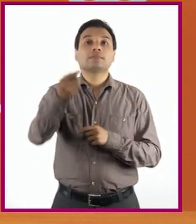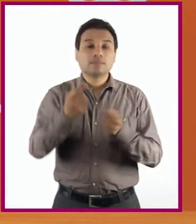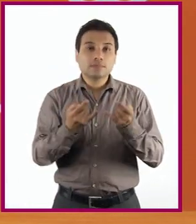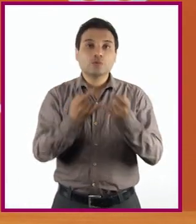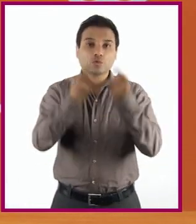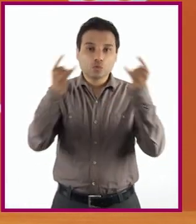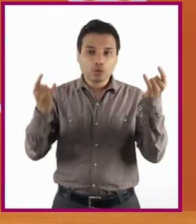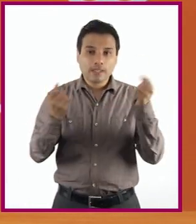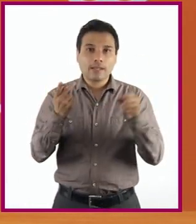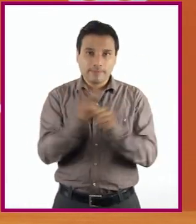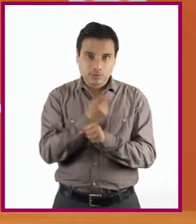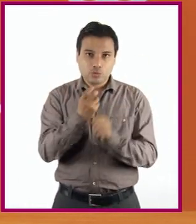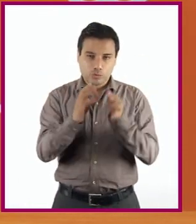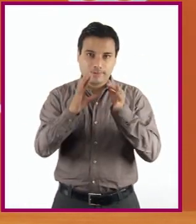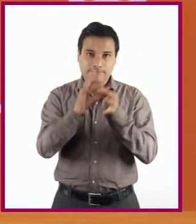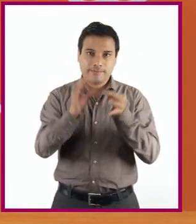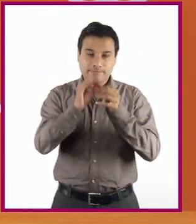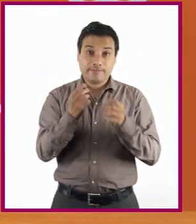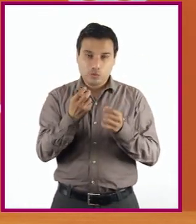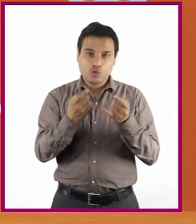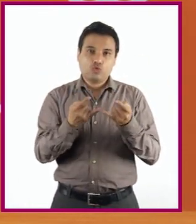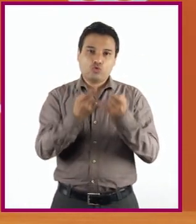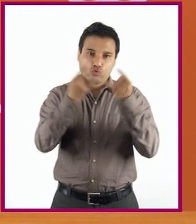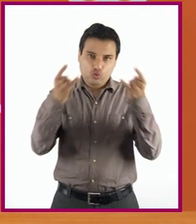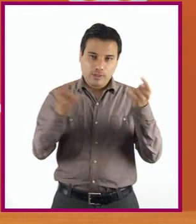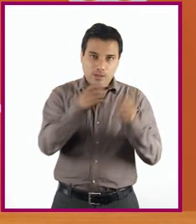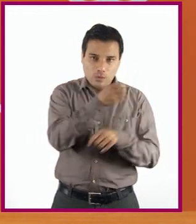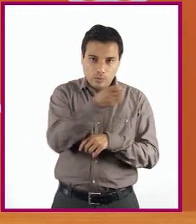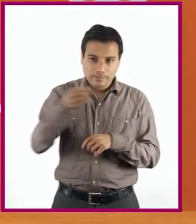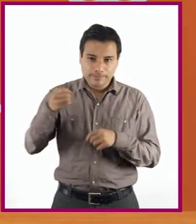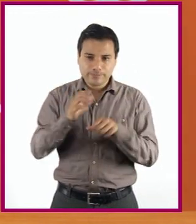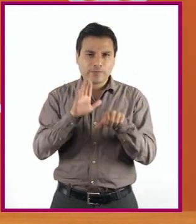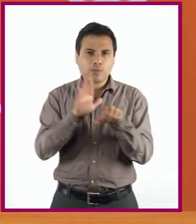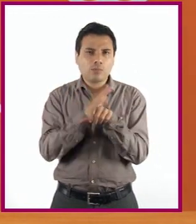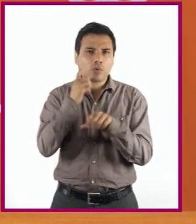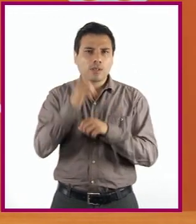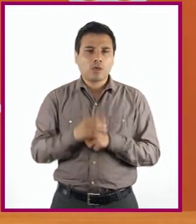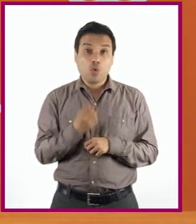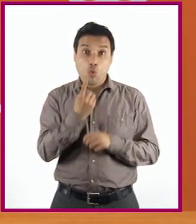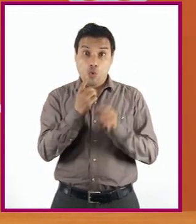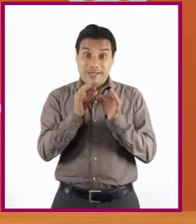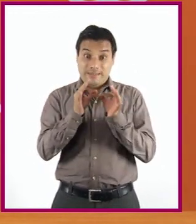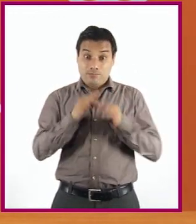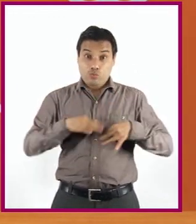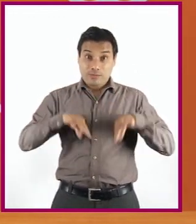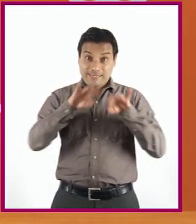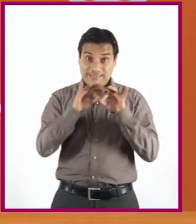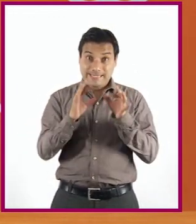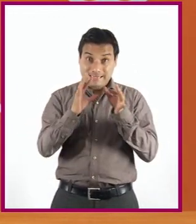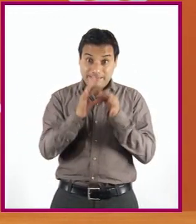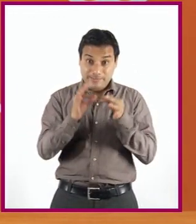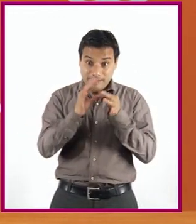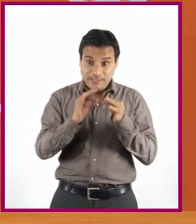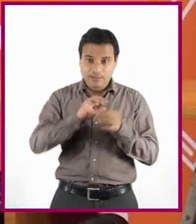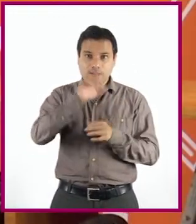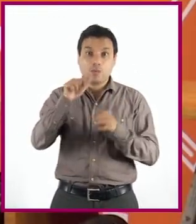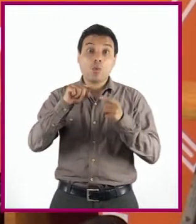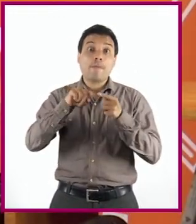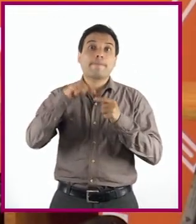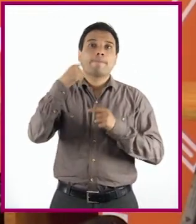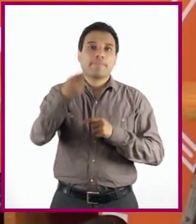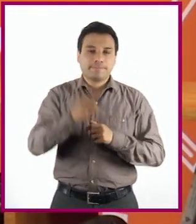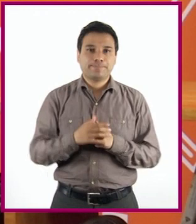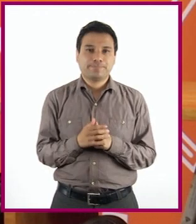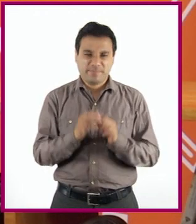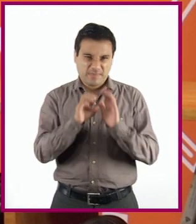Esto sirve para organizar el relato, pues explica un dato importante para comprender el contenido. En